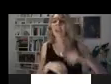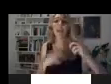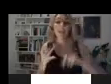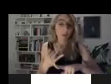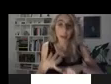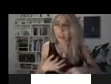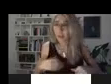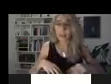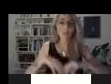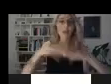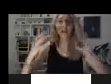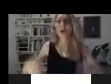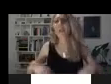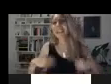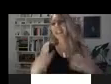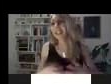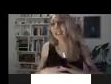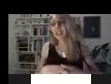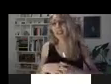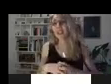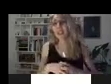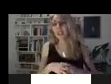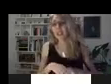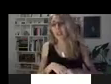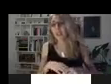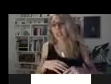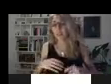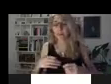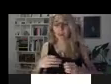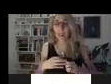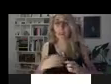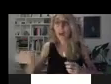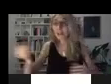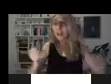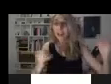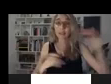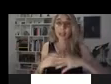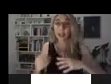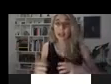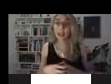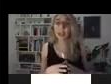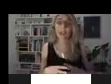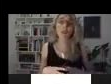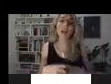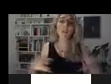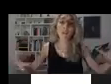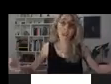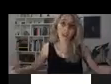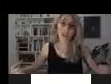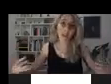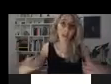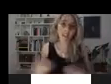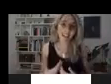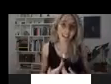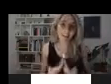Pinta, el Faena Festival. Digo, hay una serie de puertas de entrada